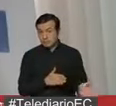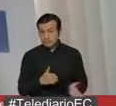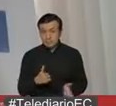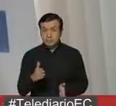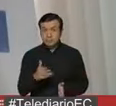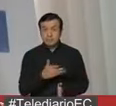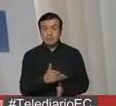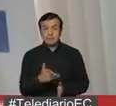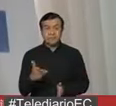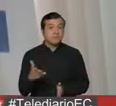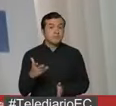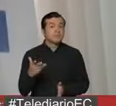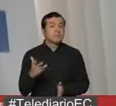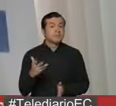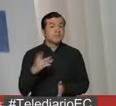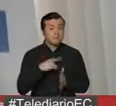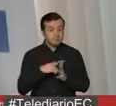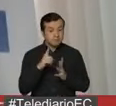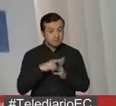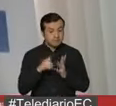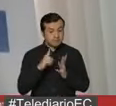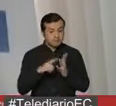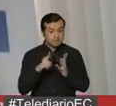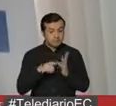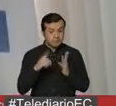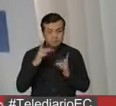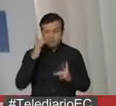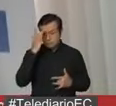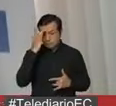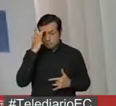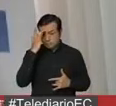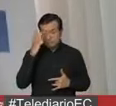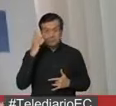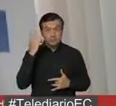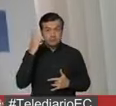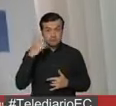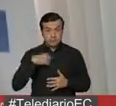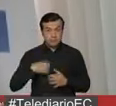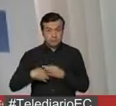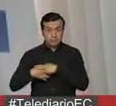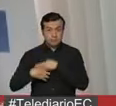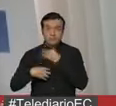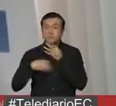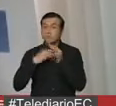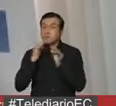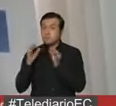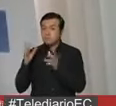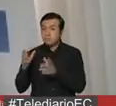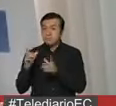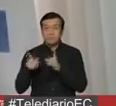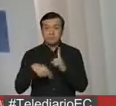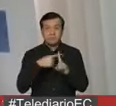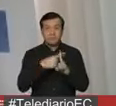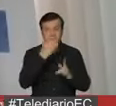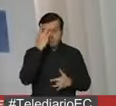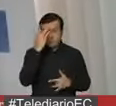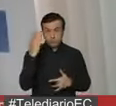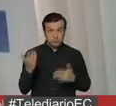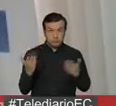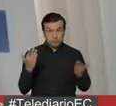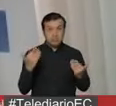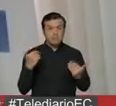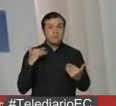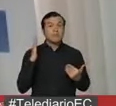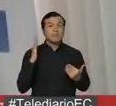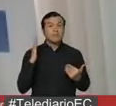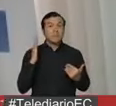que las diferentes enfermedades, no solamente el COVID, sino todas las enfermedades, van a tener una menor